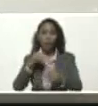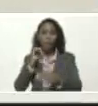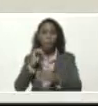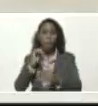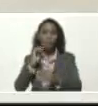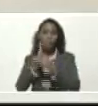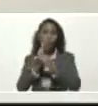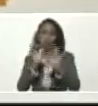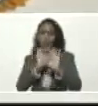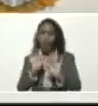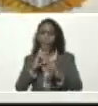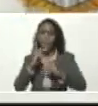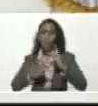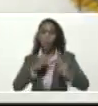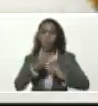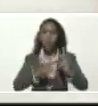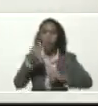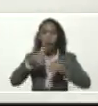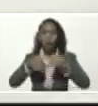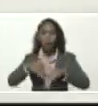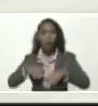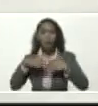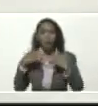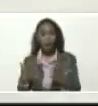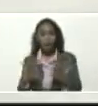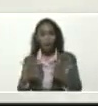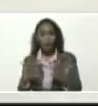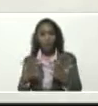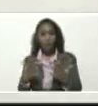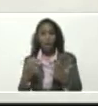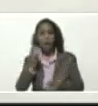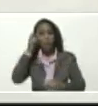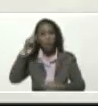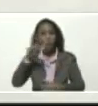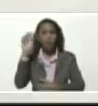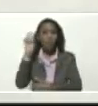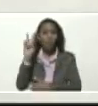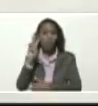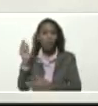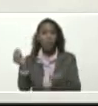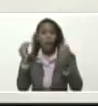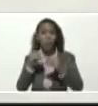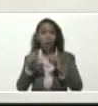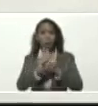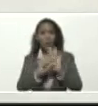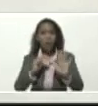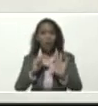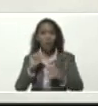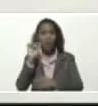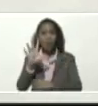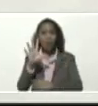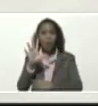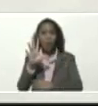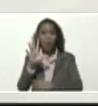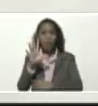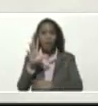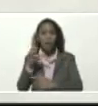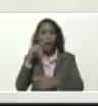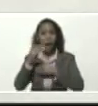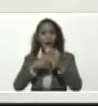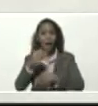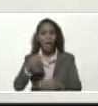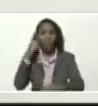un proceso electoral que mediante el cual el pueblo venezolano, de acuerdo al artículo 5 de la Constitución, ejercerá el